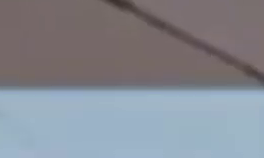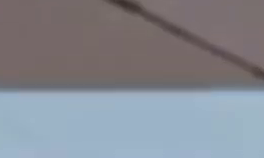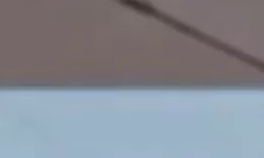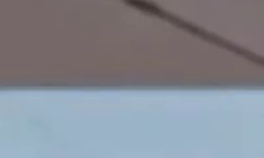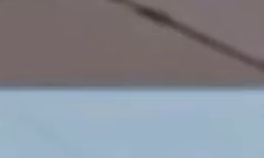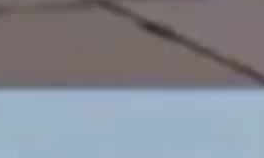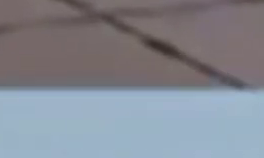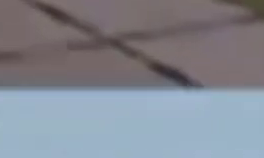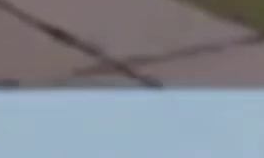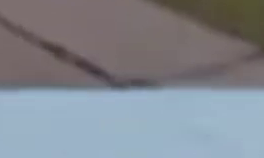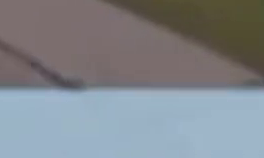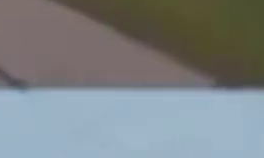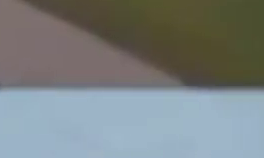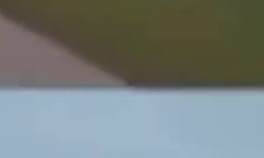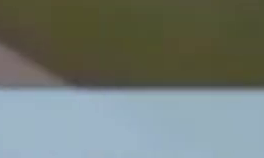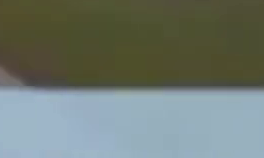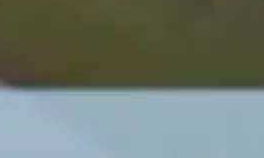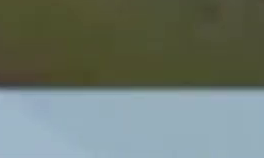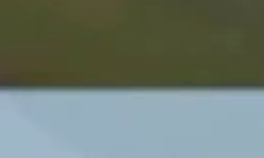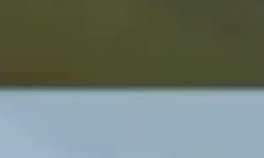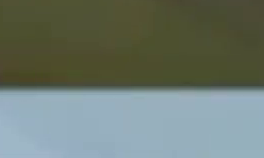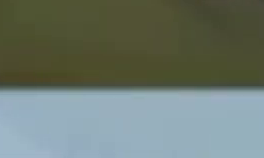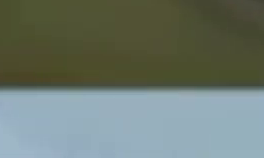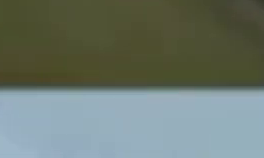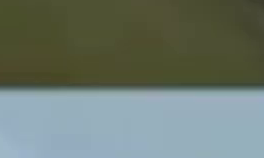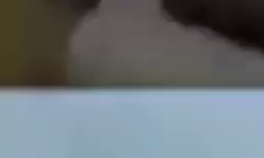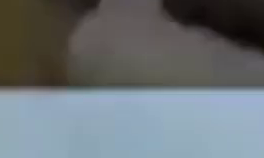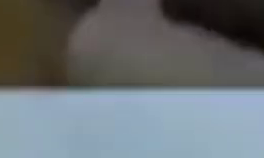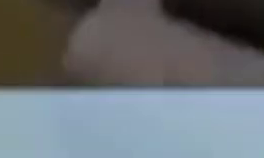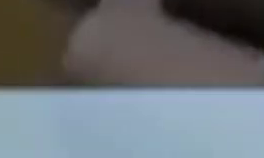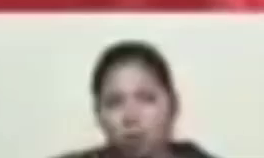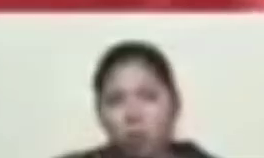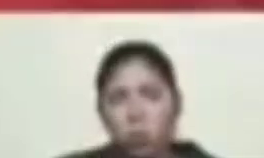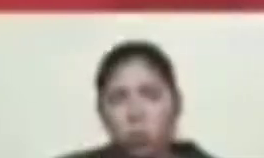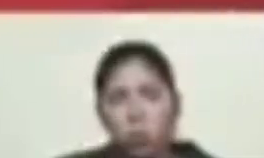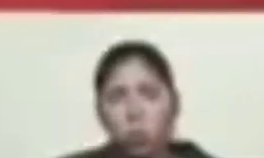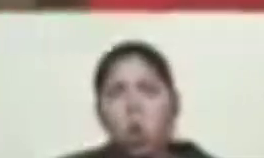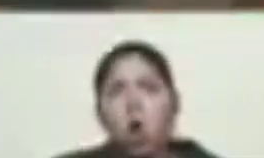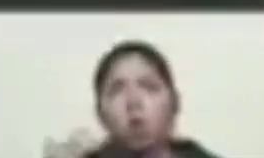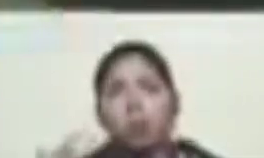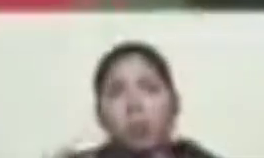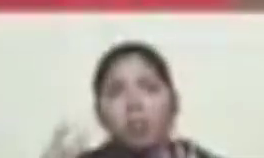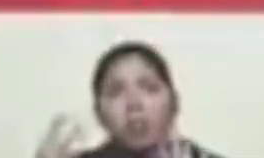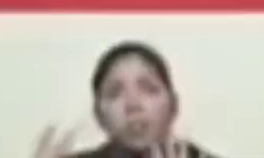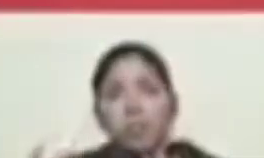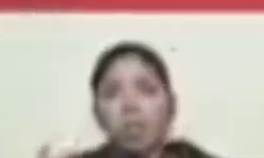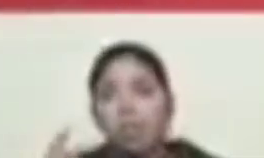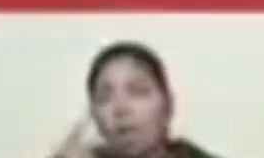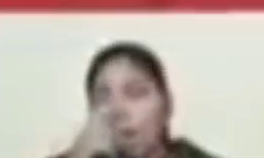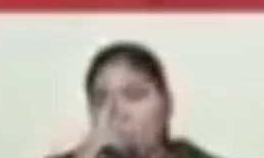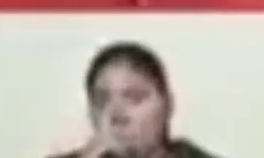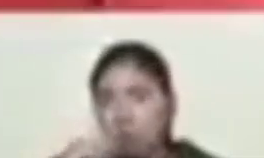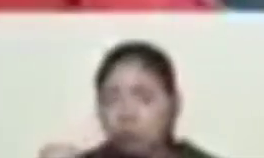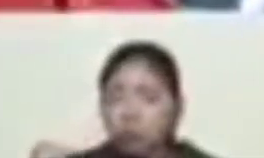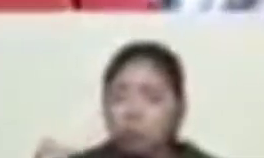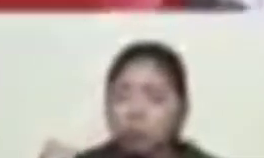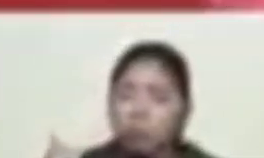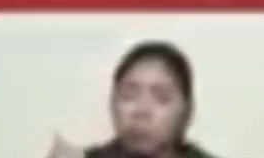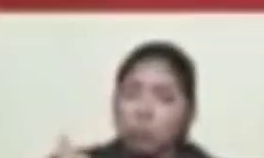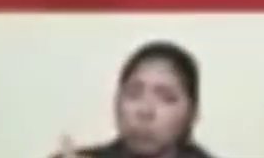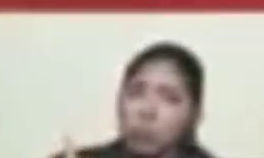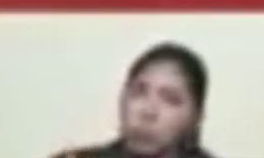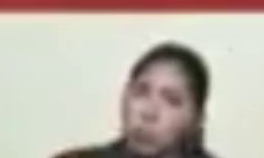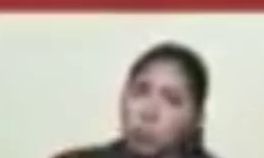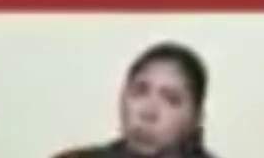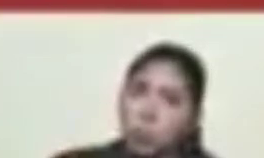sabe, mis amigos, que lo están haciendo. De hecho, también ha llegado información de que Nicolás Maduro ha dicho de que hubo un incendio en el consulado del país venezolano en Colombia. Él, como siempre,